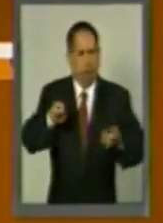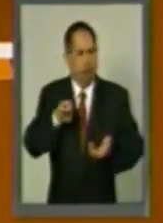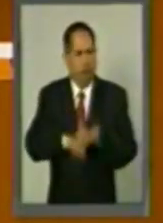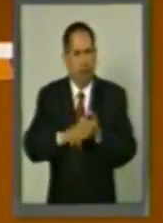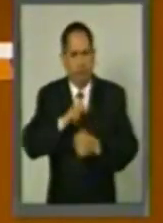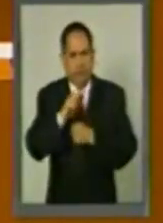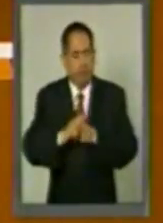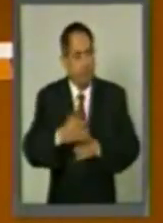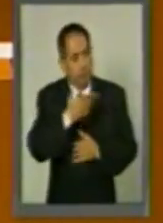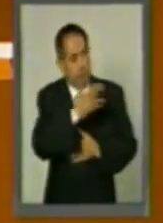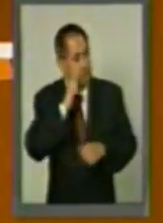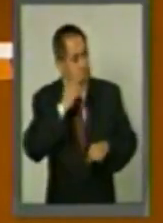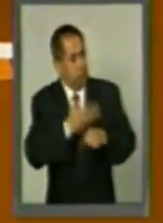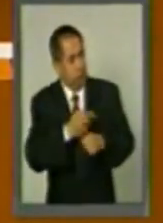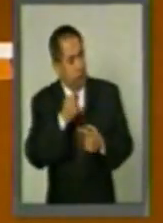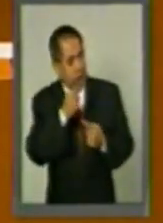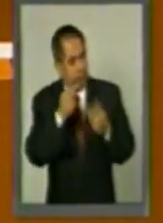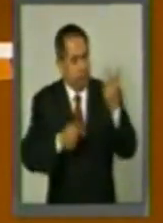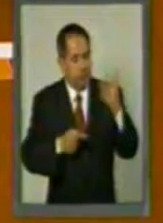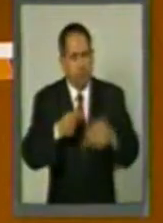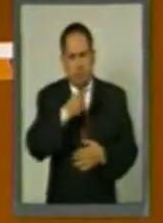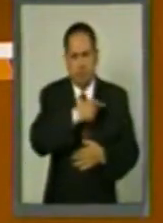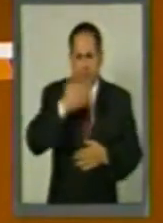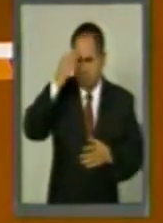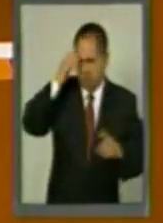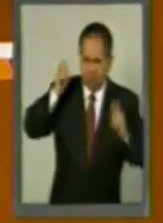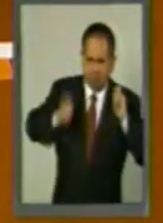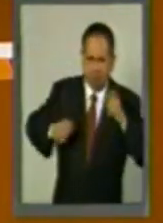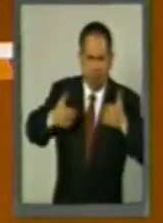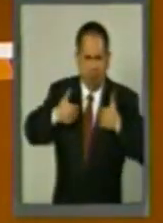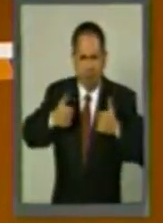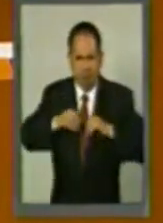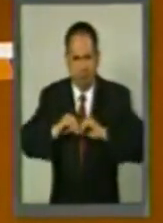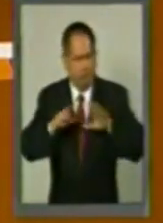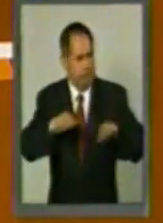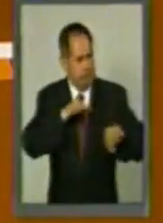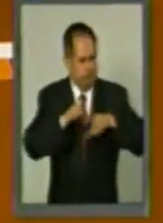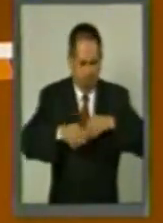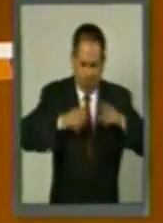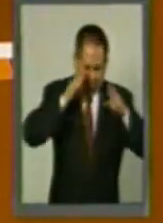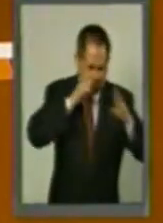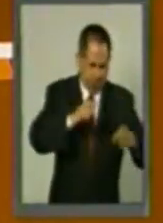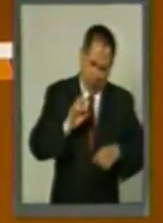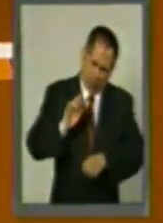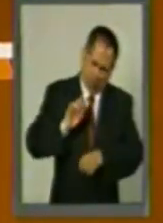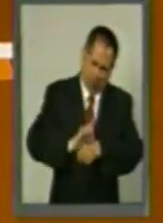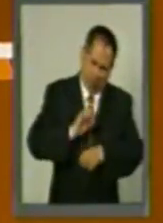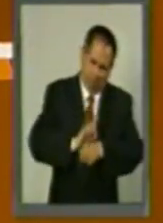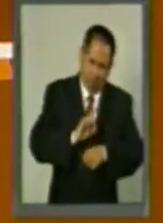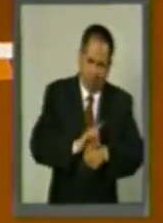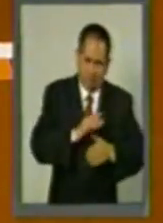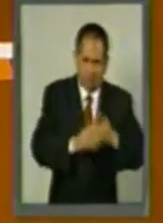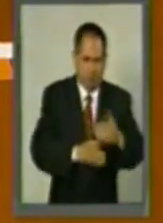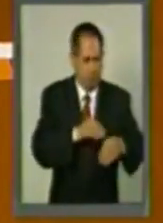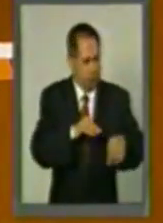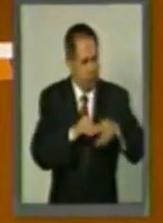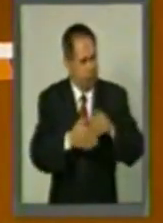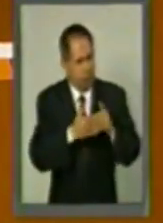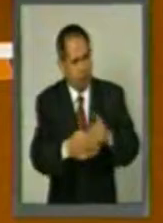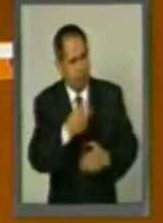sus responsabilidades y en pleno uso de sus facultades, ha trabajado todos los días para que así